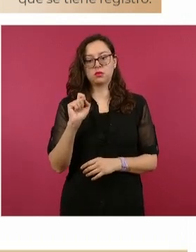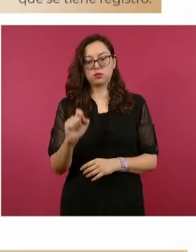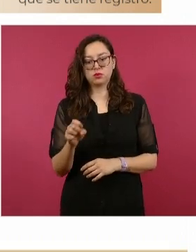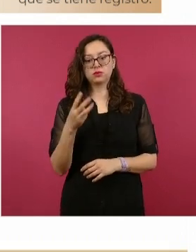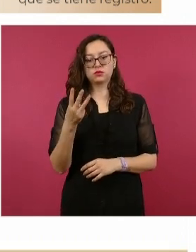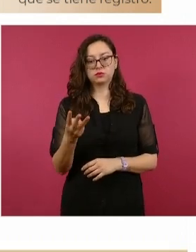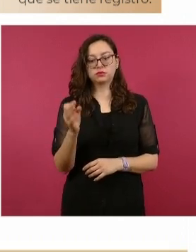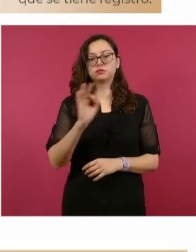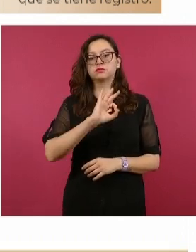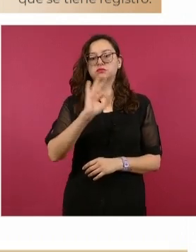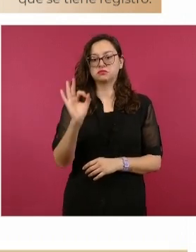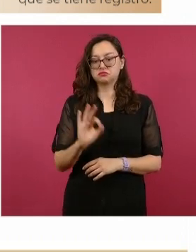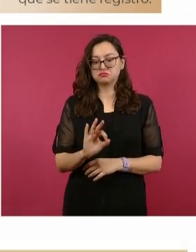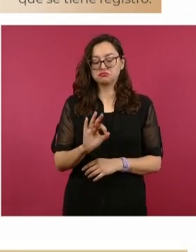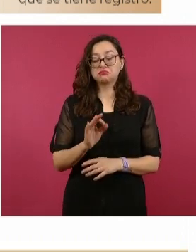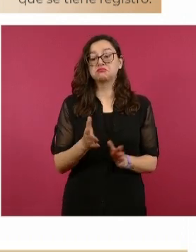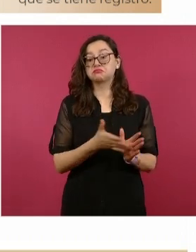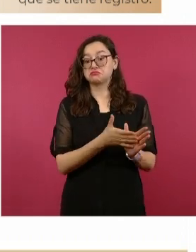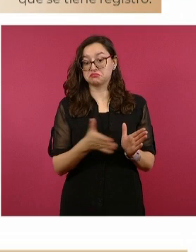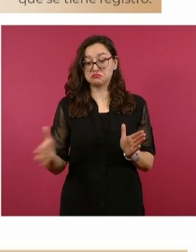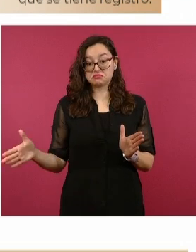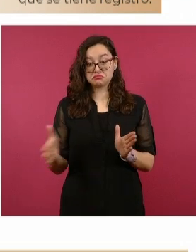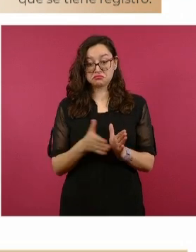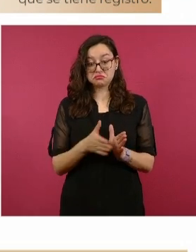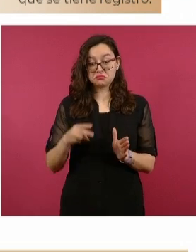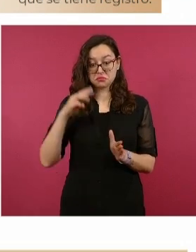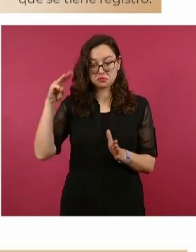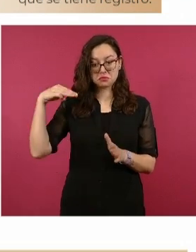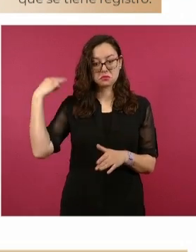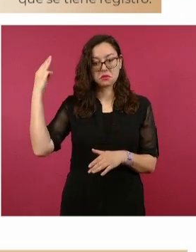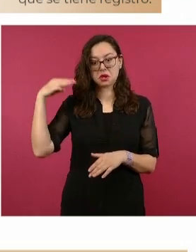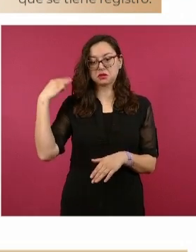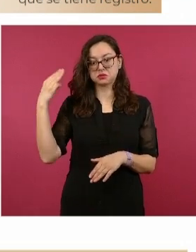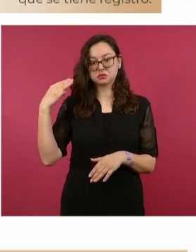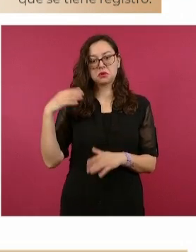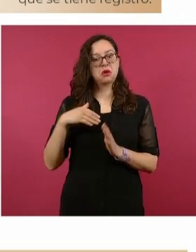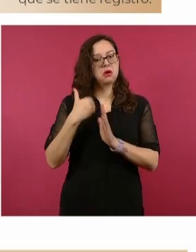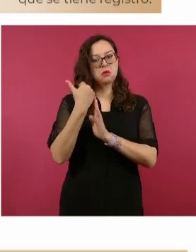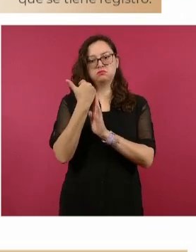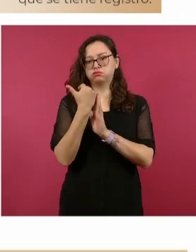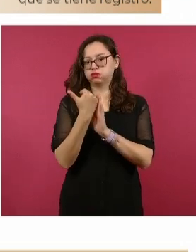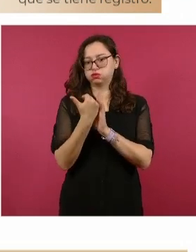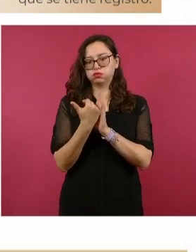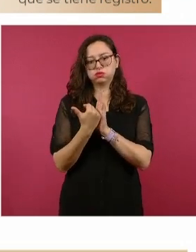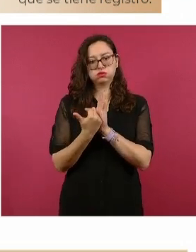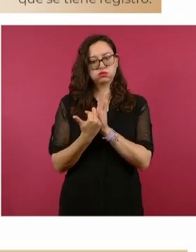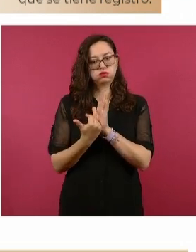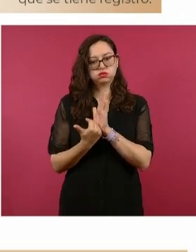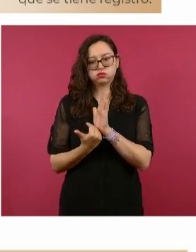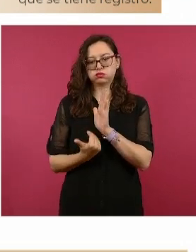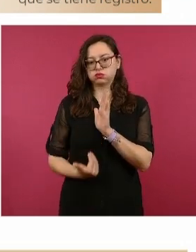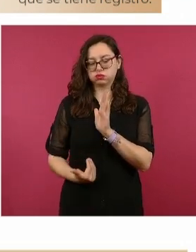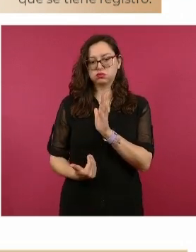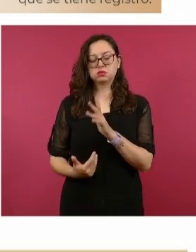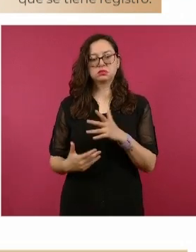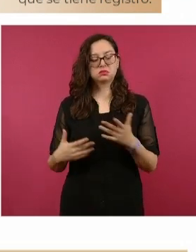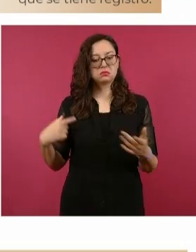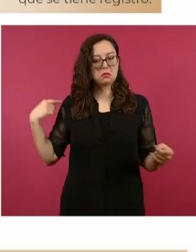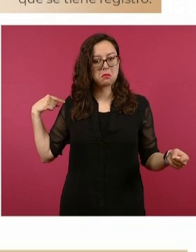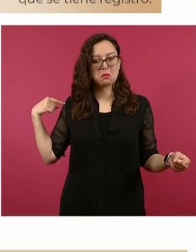49.3%. También marzo es el índice más bajo de todos los